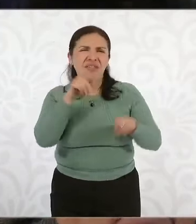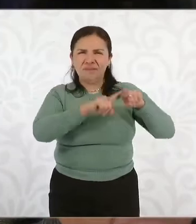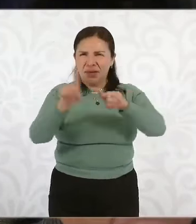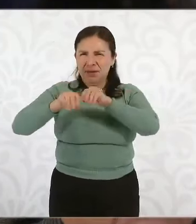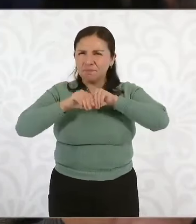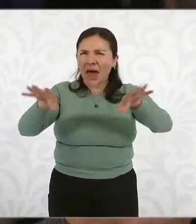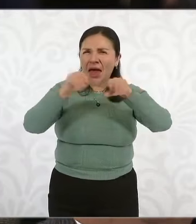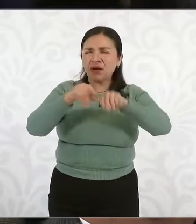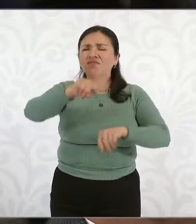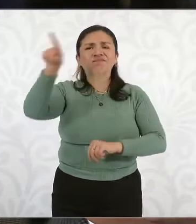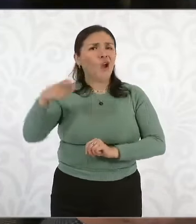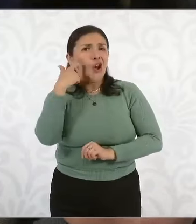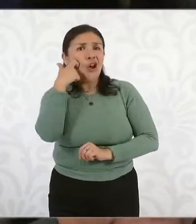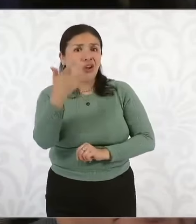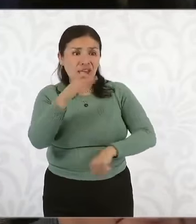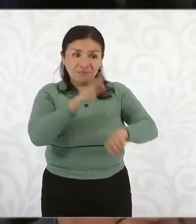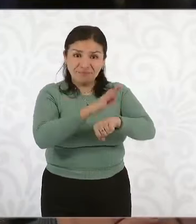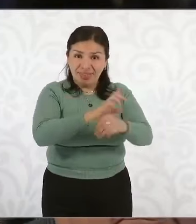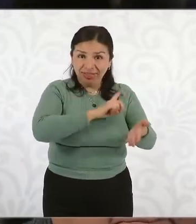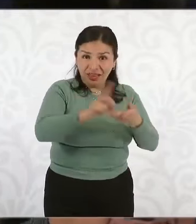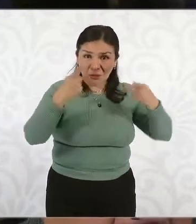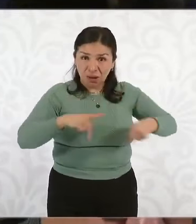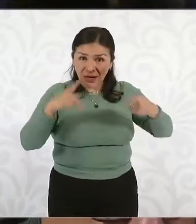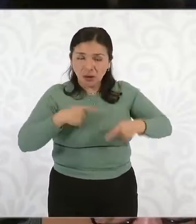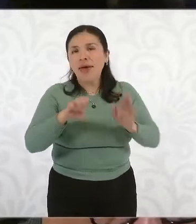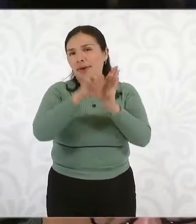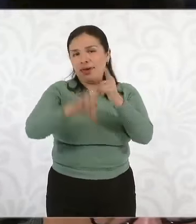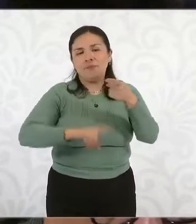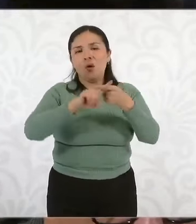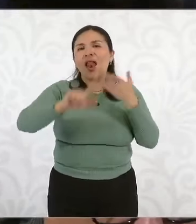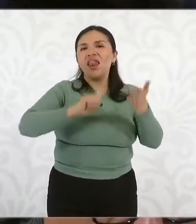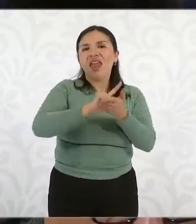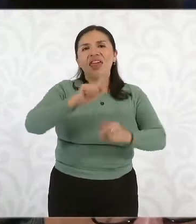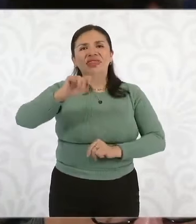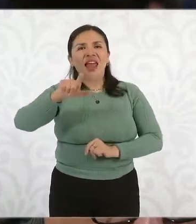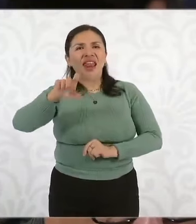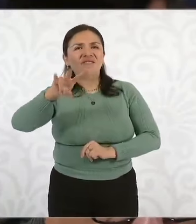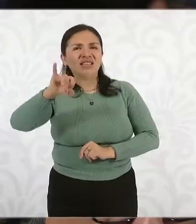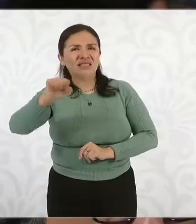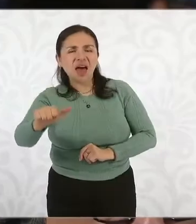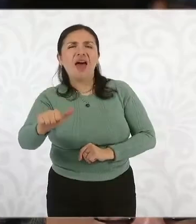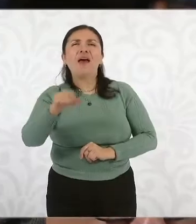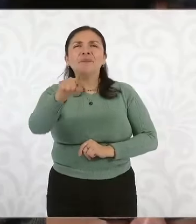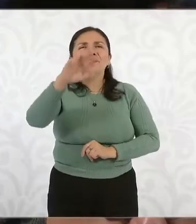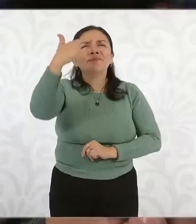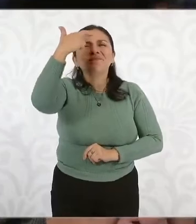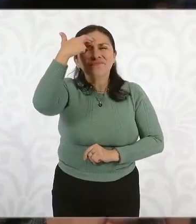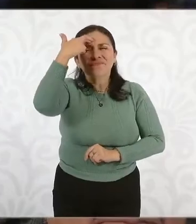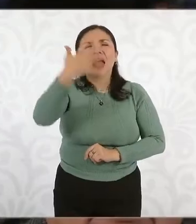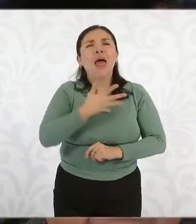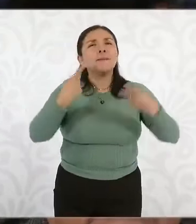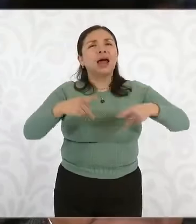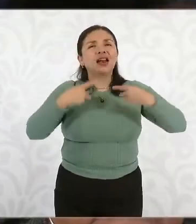oponiendo a los derechos de las audiencias. La ley Televisa, recordamos esa foto donde fueron conductores